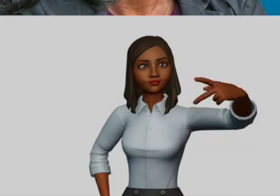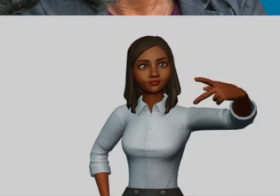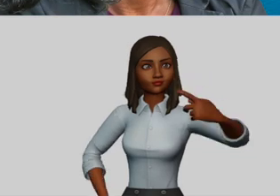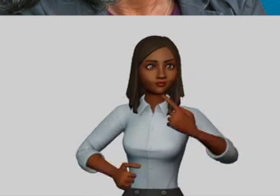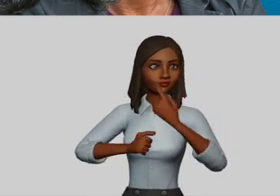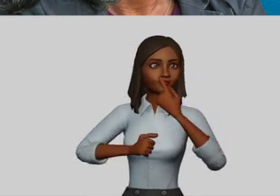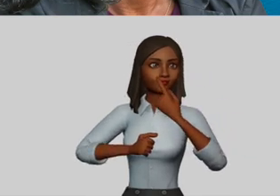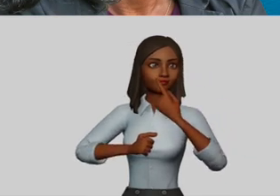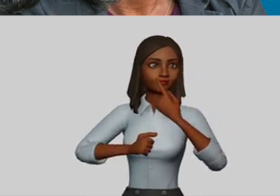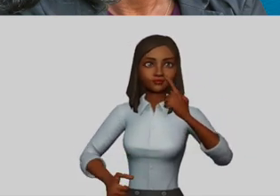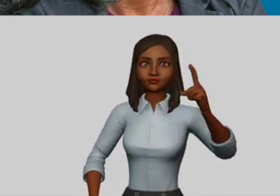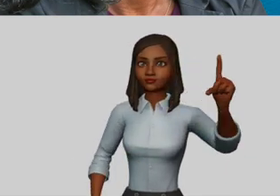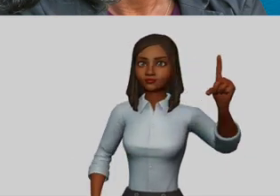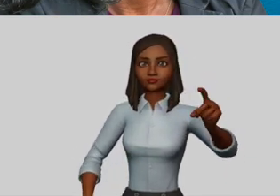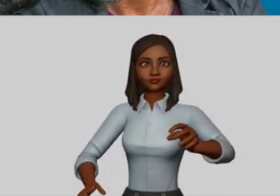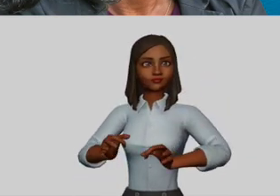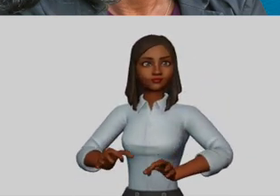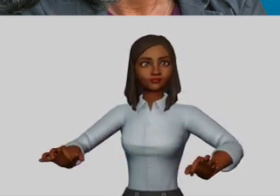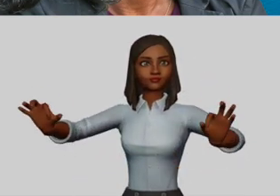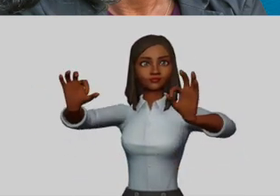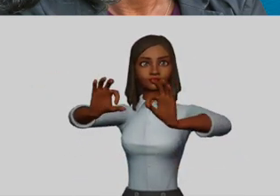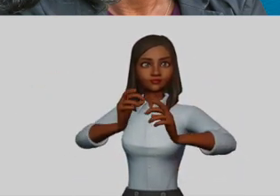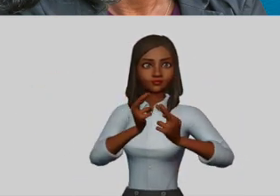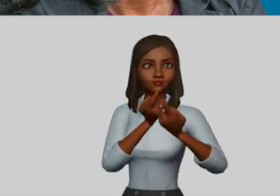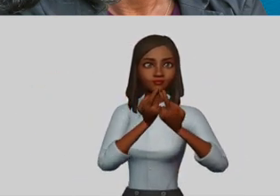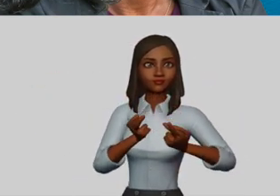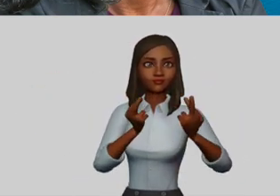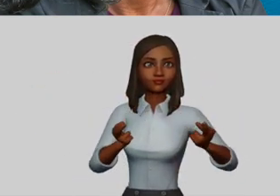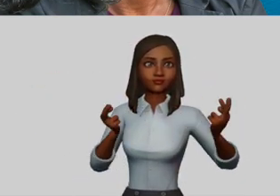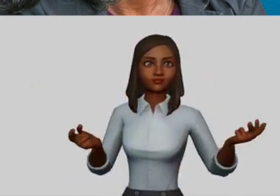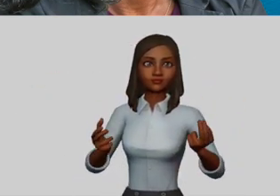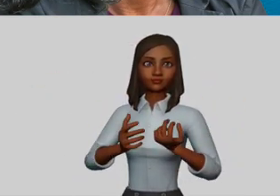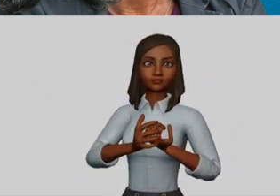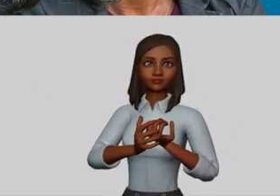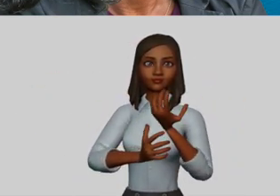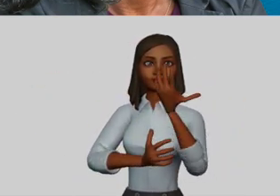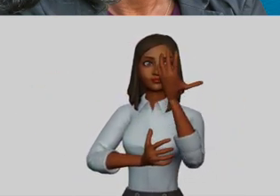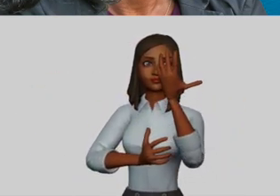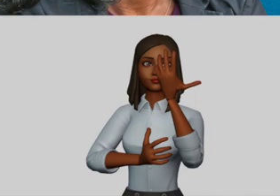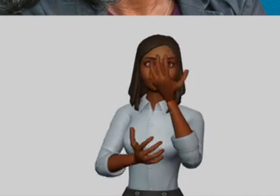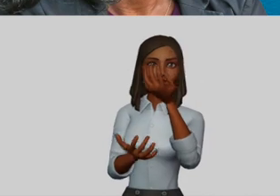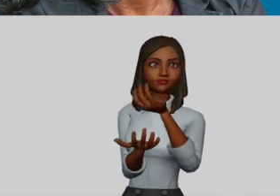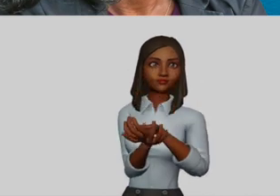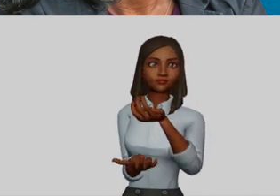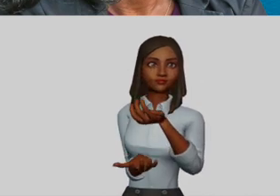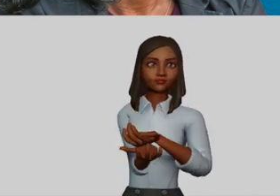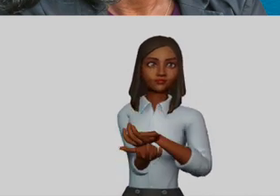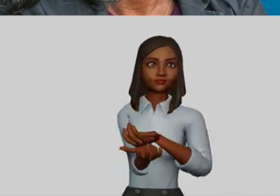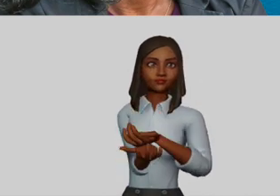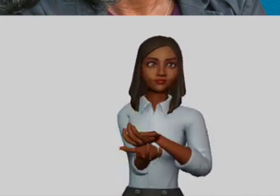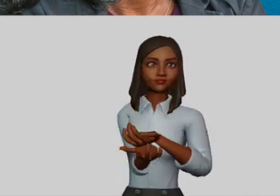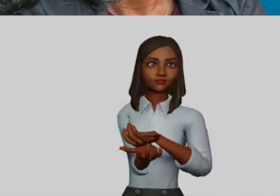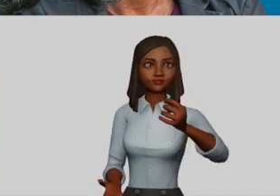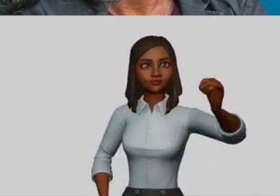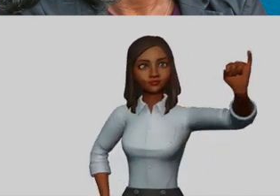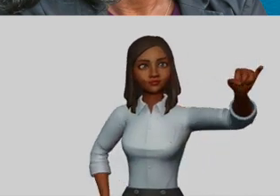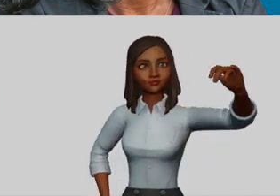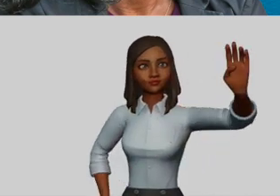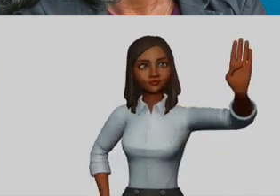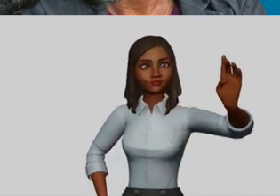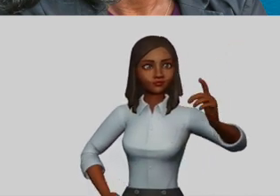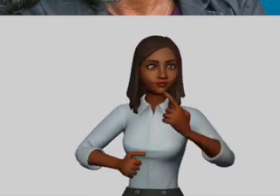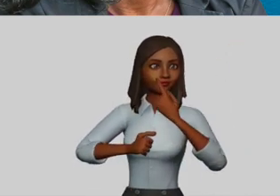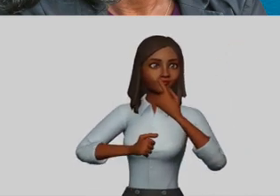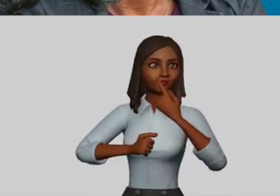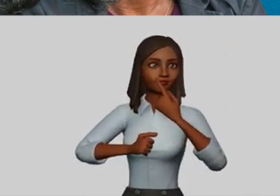ir a hacer mi maestría en computer science. Fue de ahí que nació todo, porque me